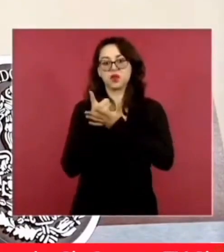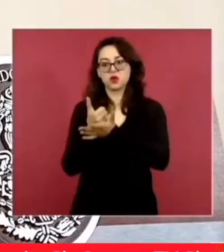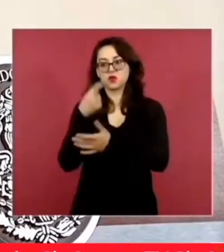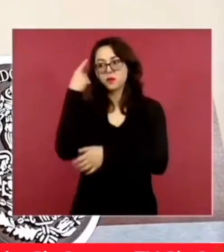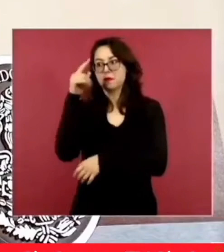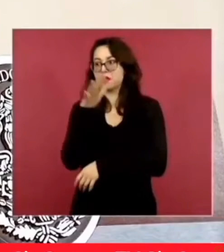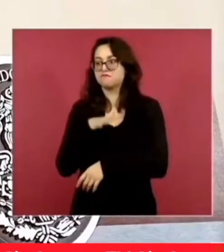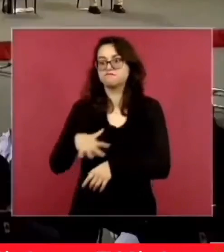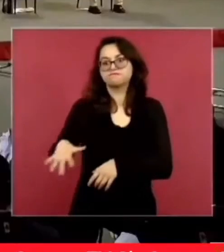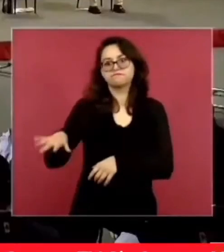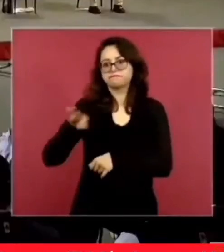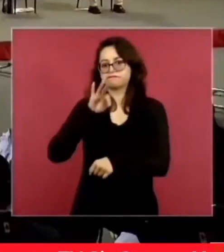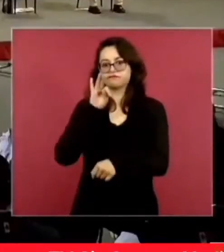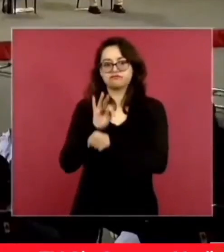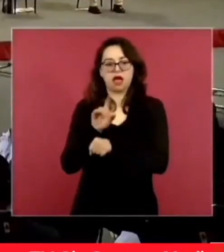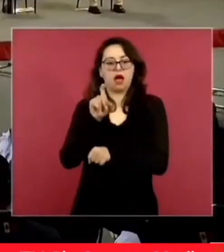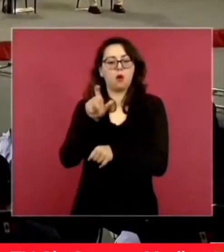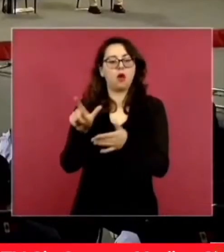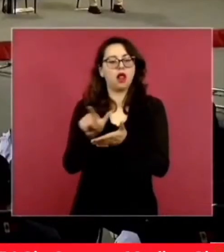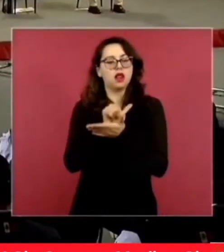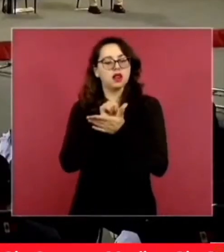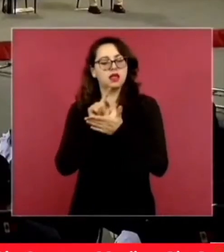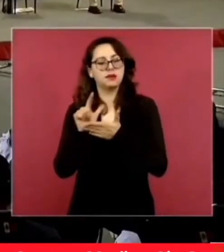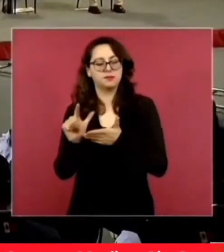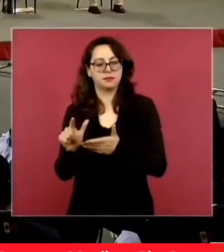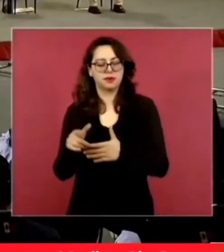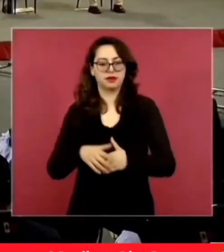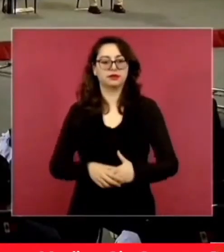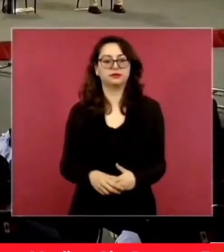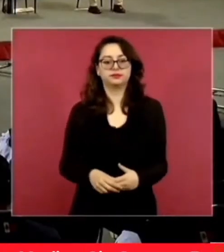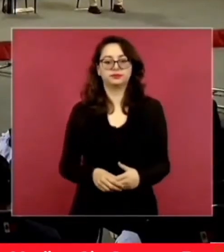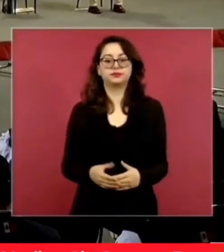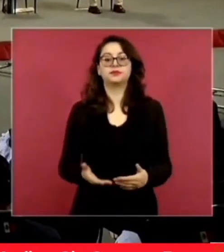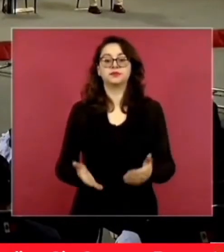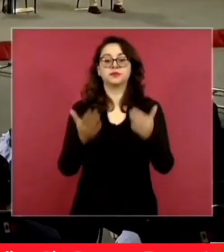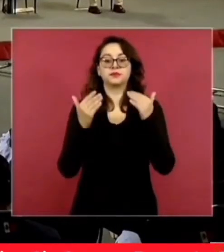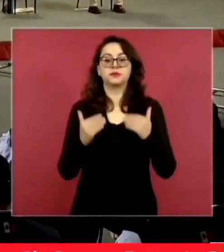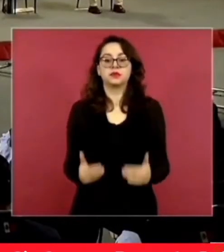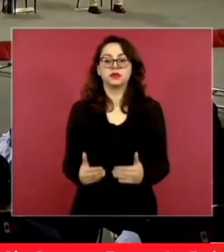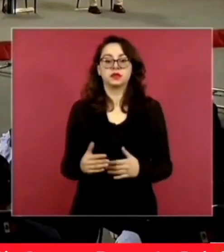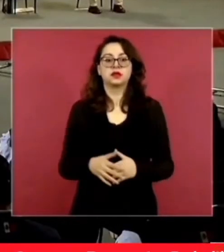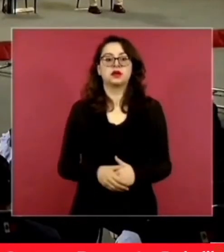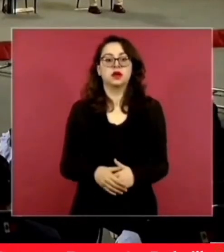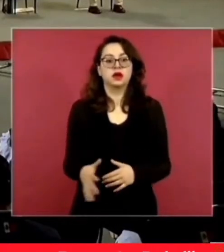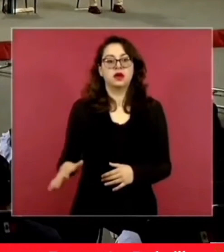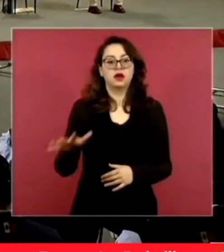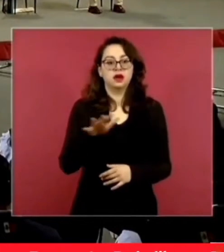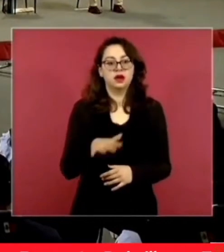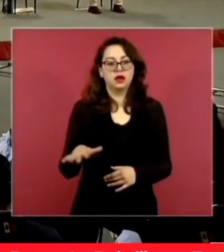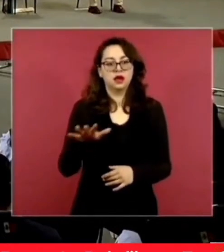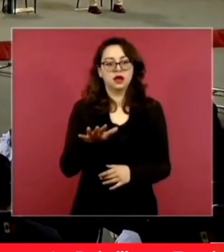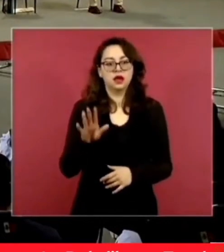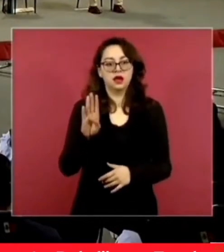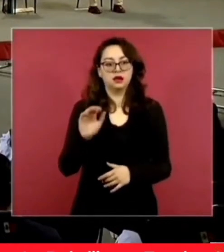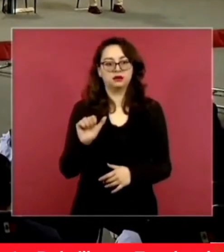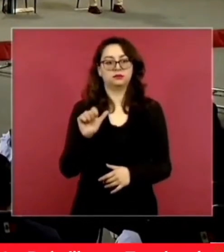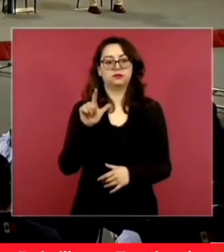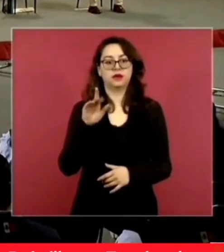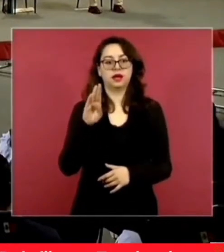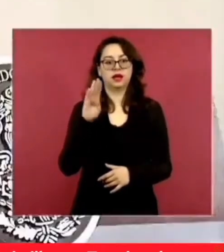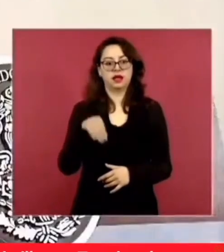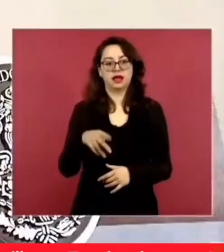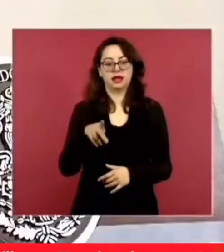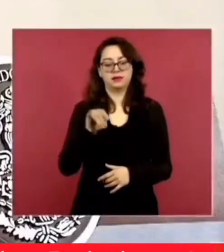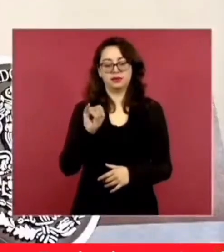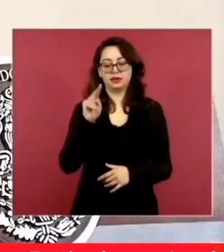purificación del agua. La siguiente área de protección de flora y fauna Balanquín, que